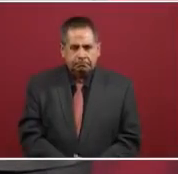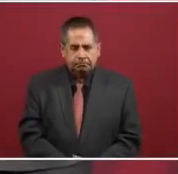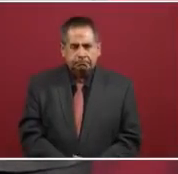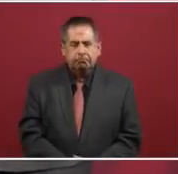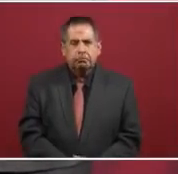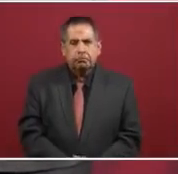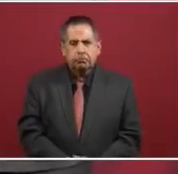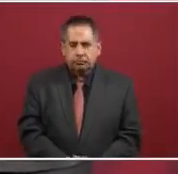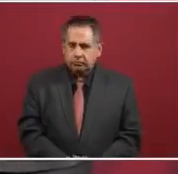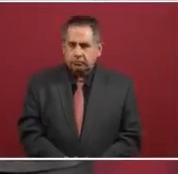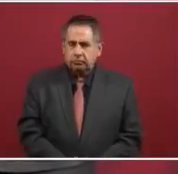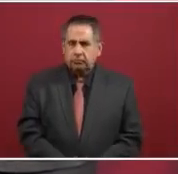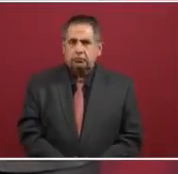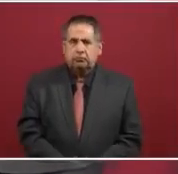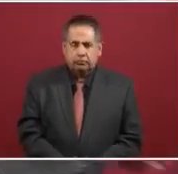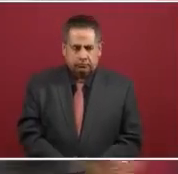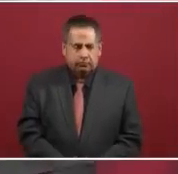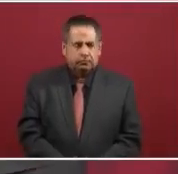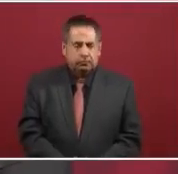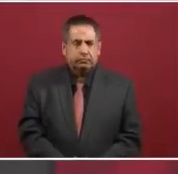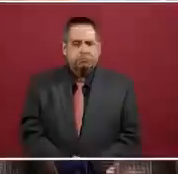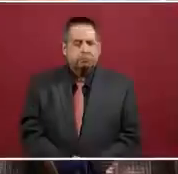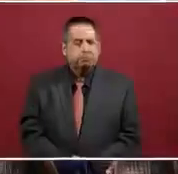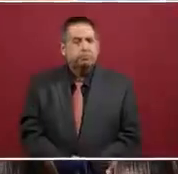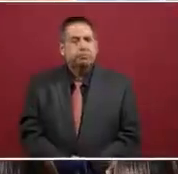for Pemex and for Mexico.